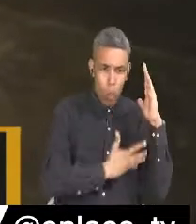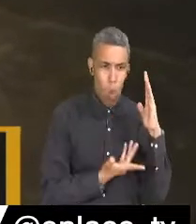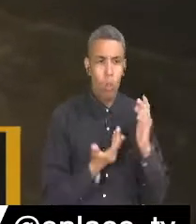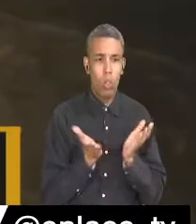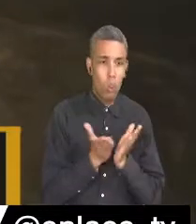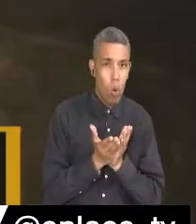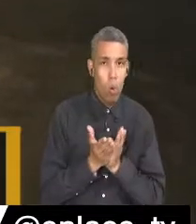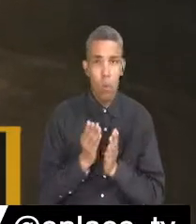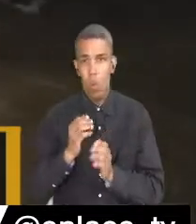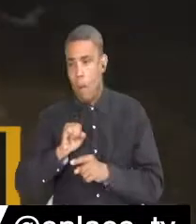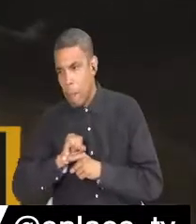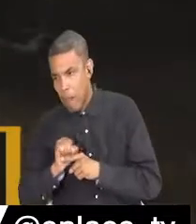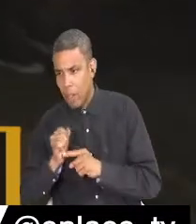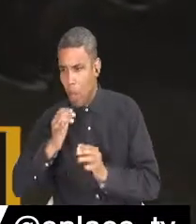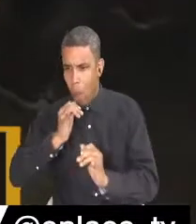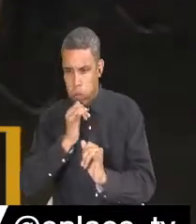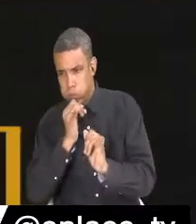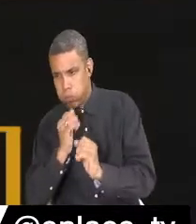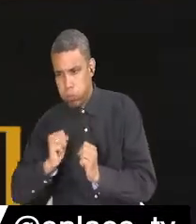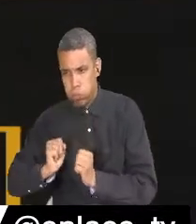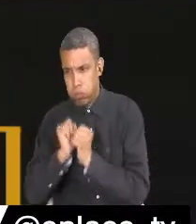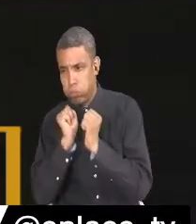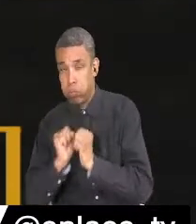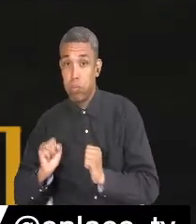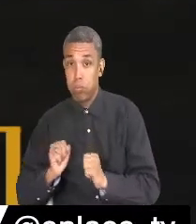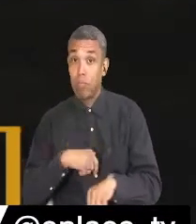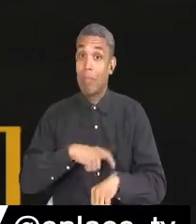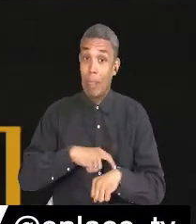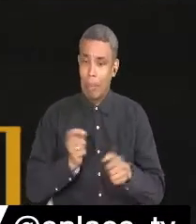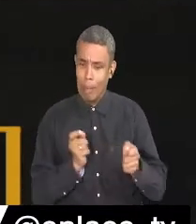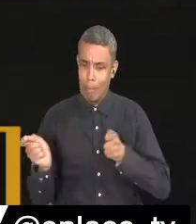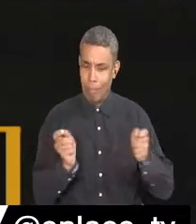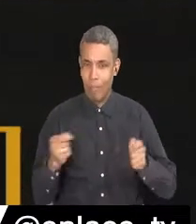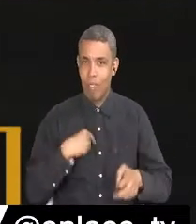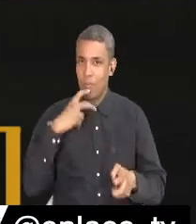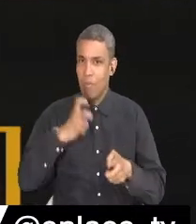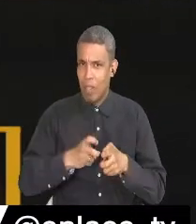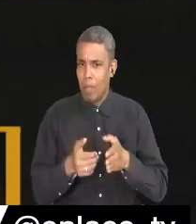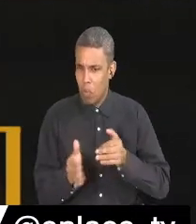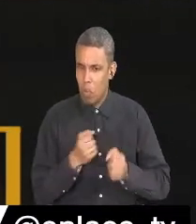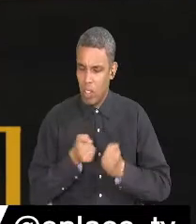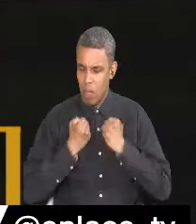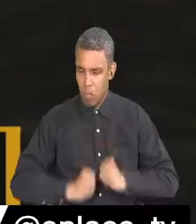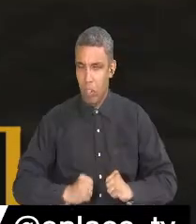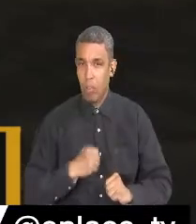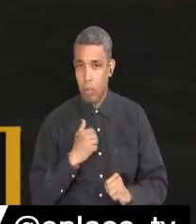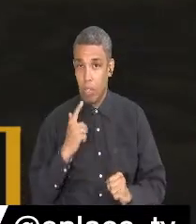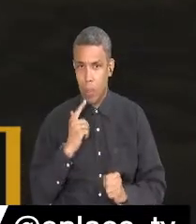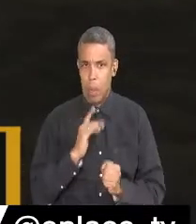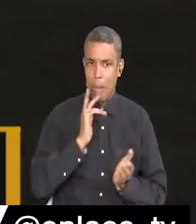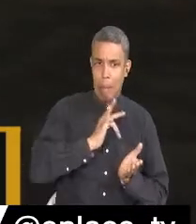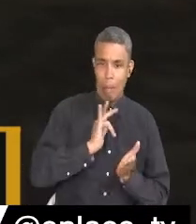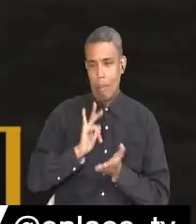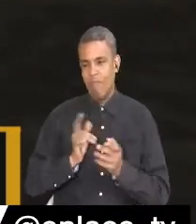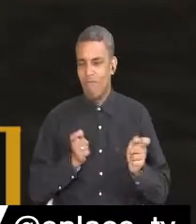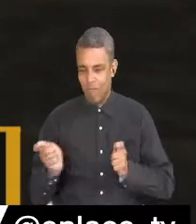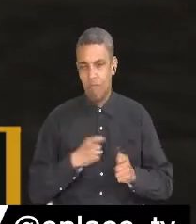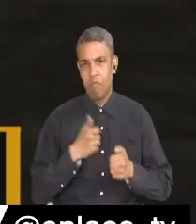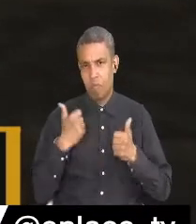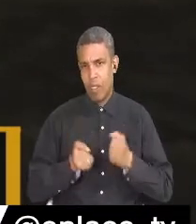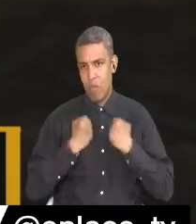importante para poder estar acá. Pero sí, se hace lo posible para venir a los ensayos. Alegre,